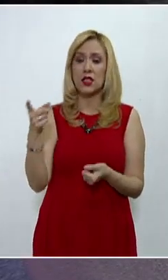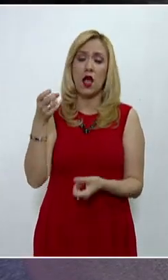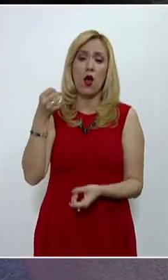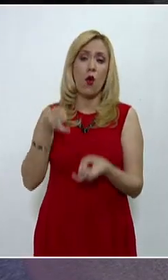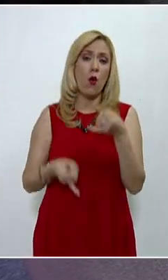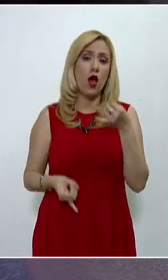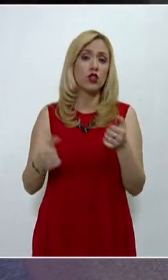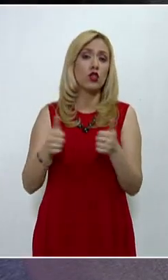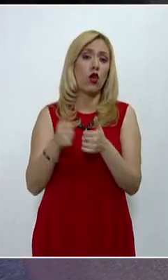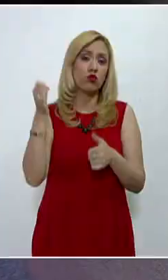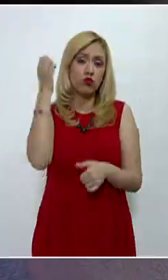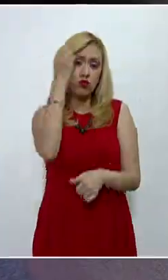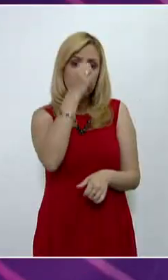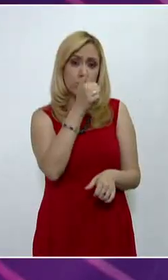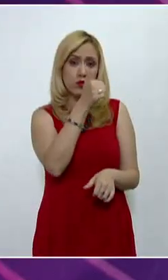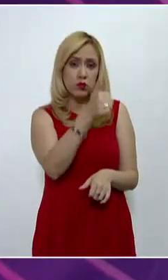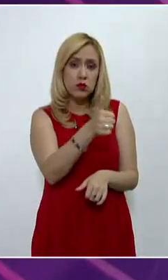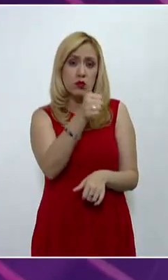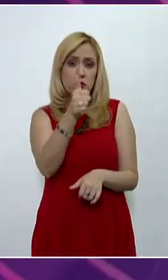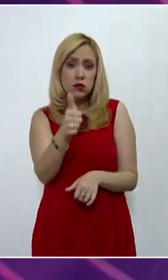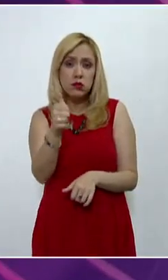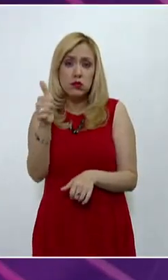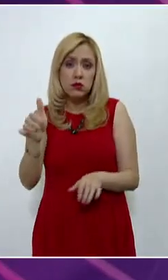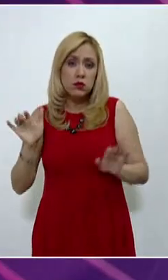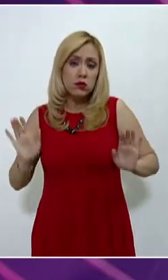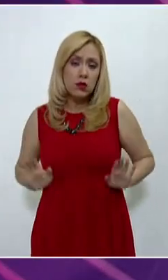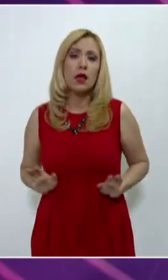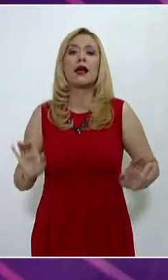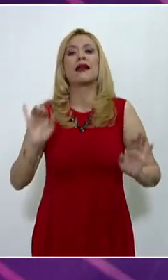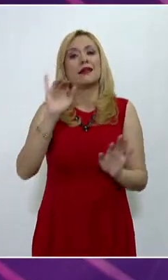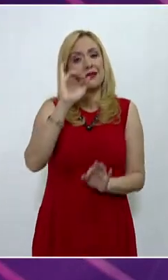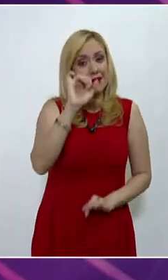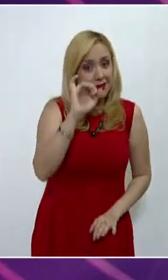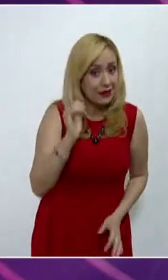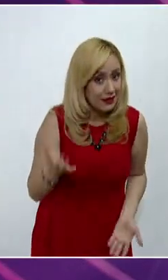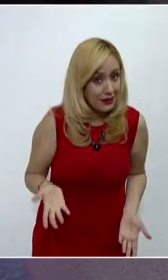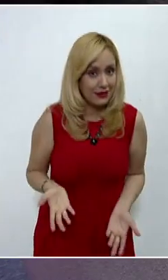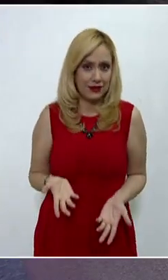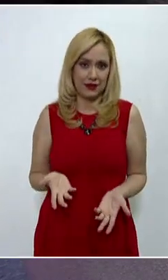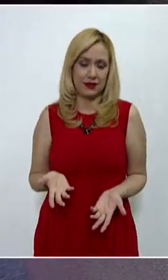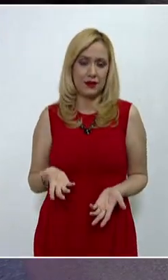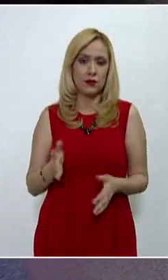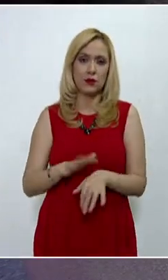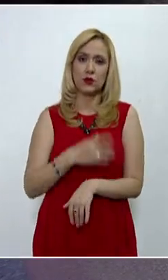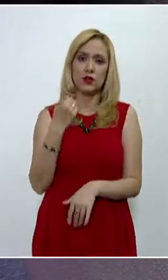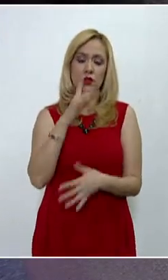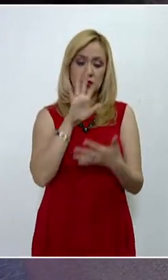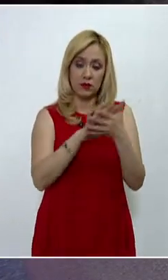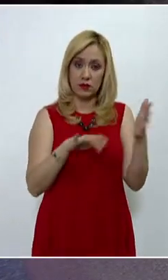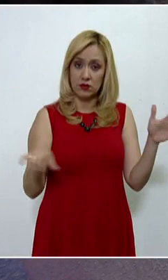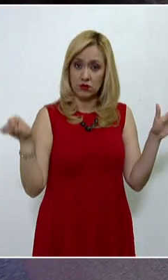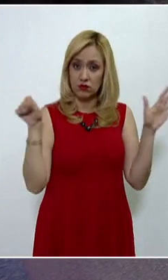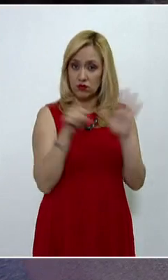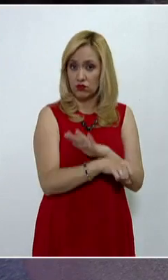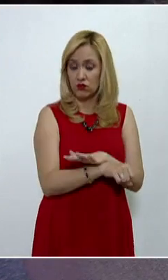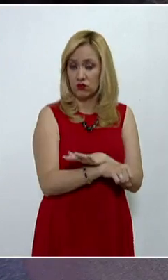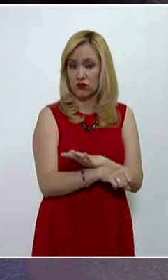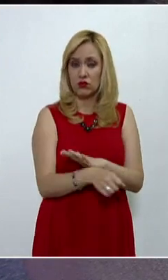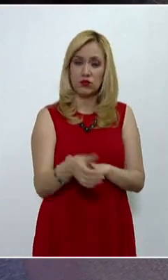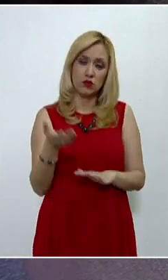juez, con una evaluación del caso en concreto. Sí, claro, como lo señala Saúl, la prisión preventiva oficiosa, a